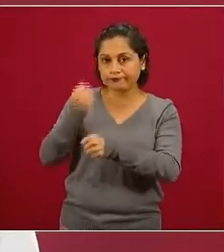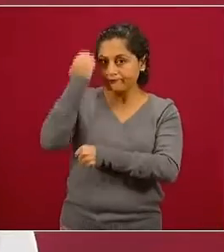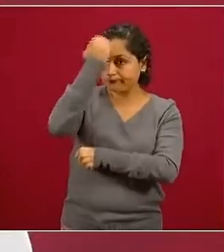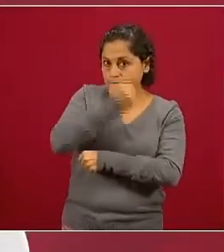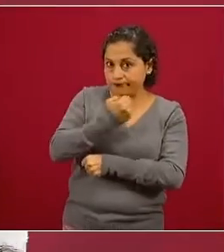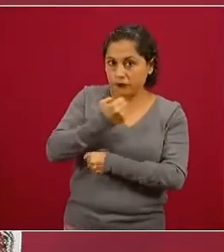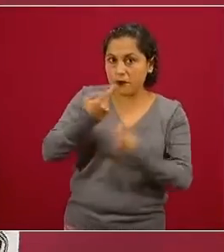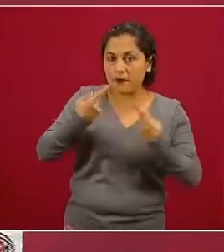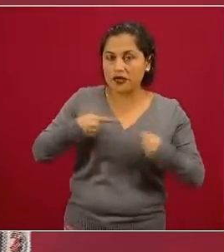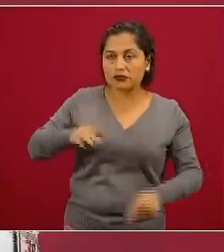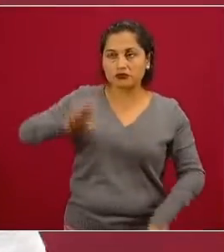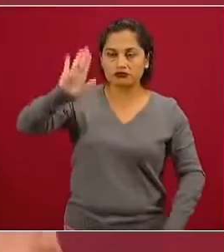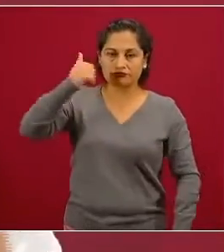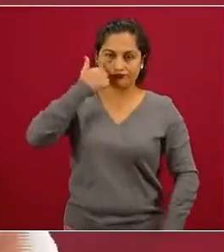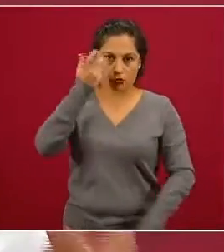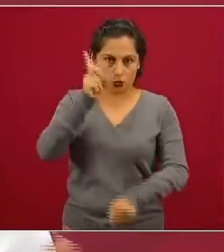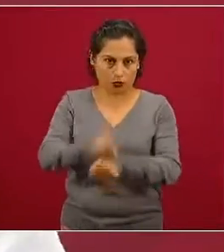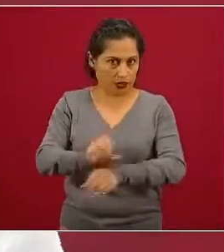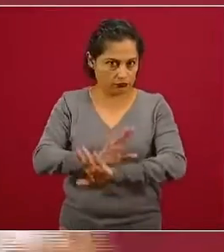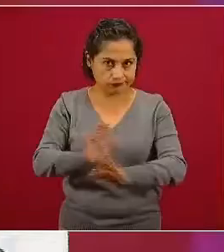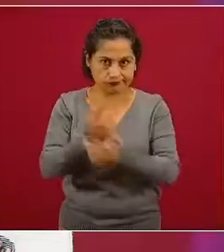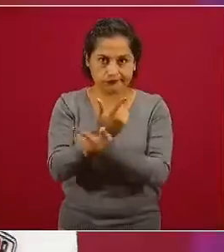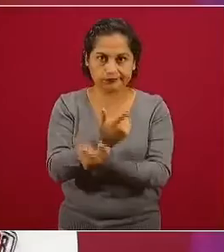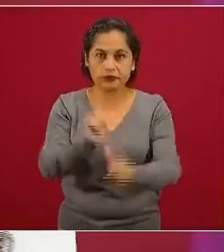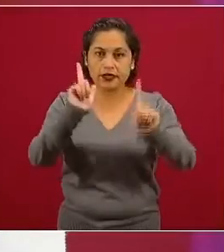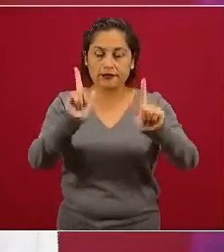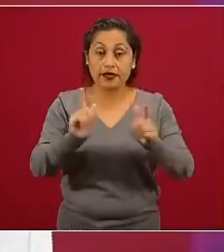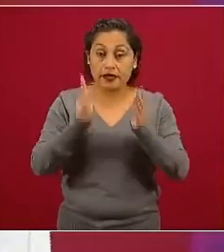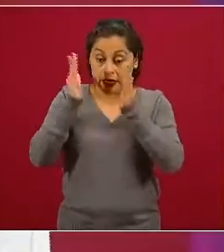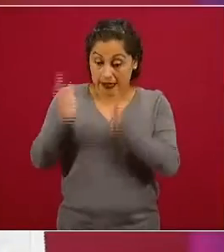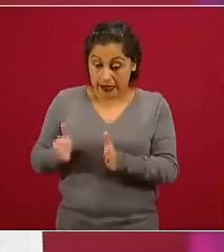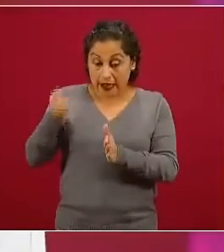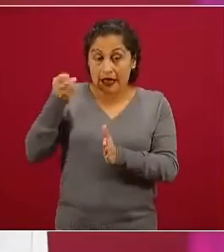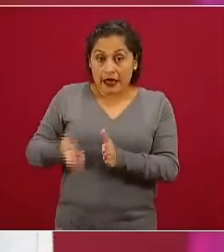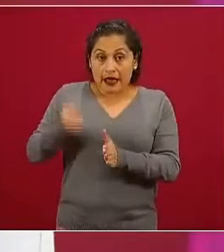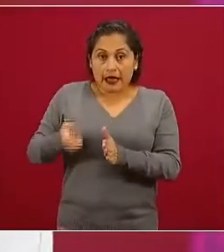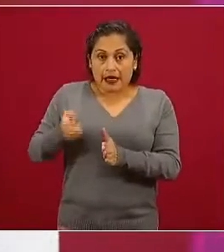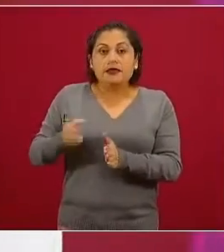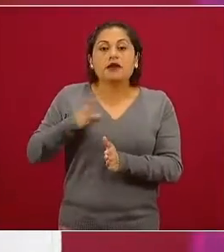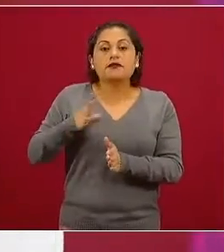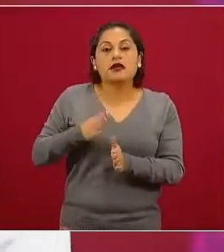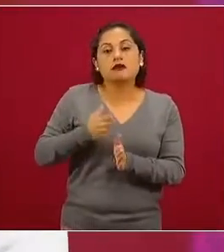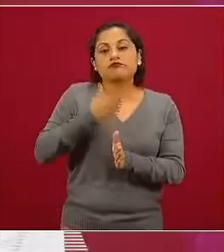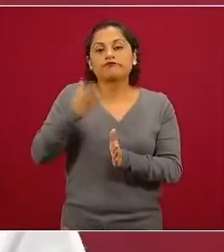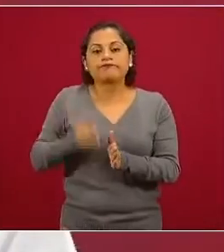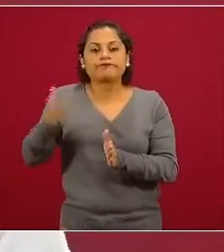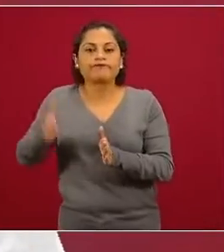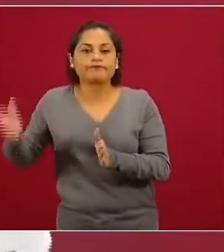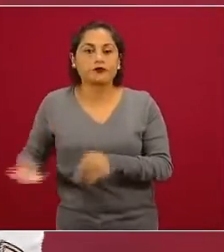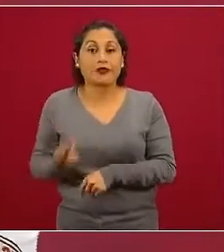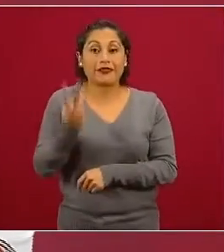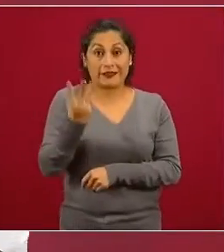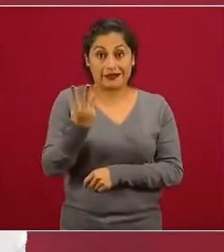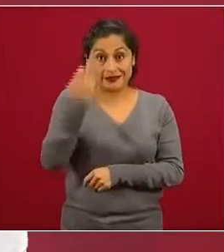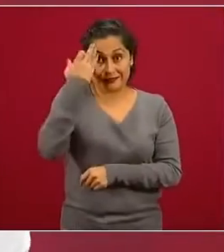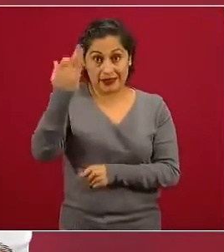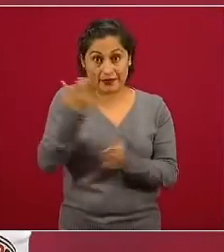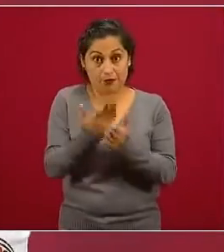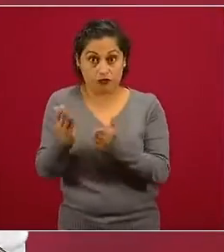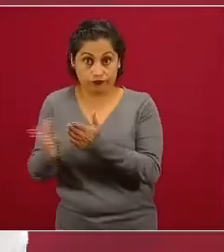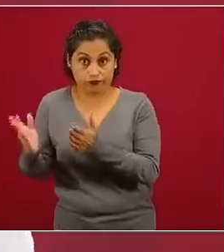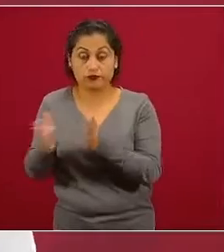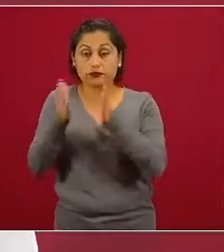fase preclínica en especies no humanas de animales. Y luego viene el otro gran capítulo,